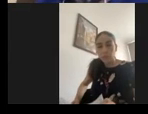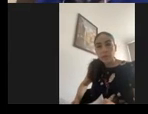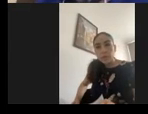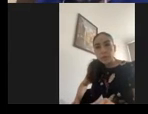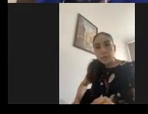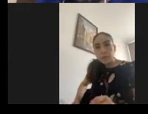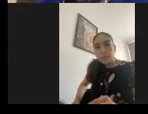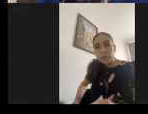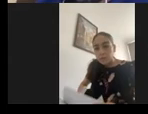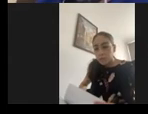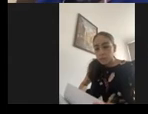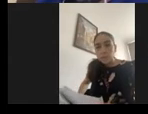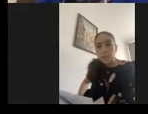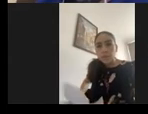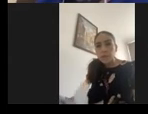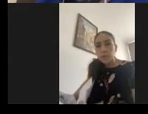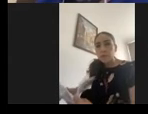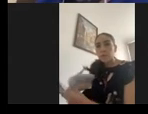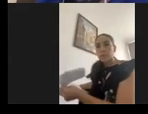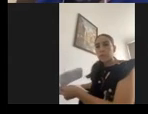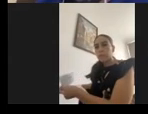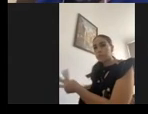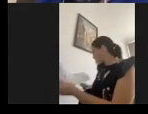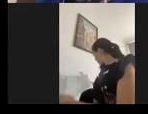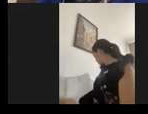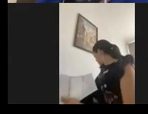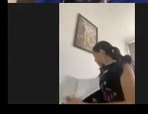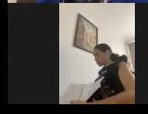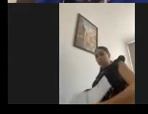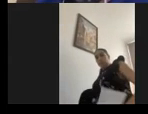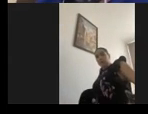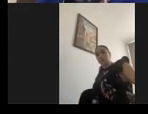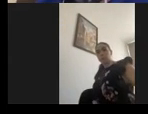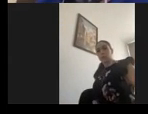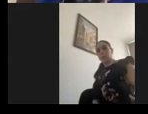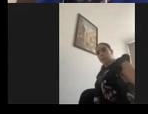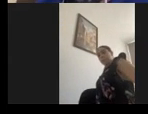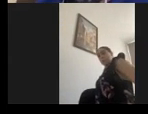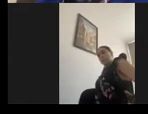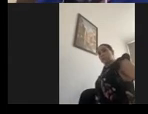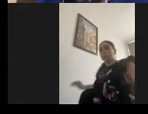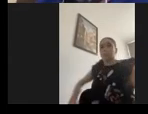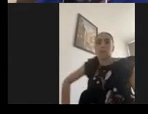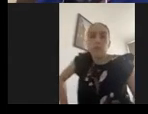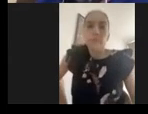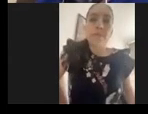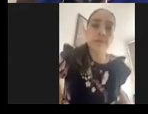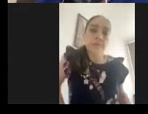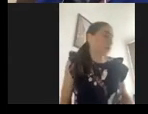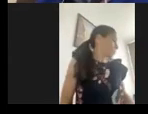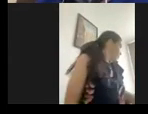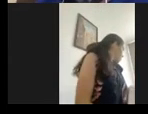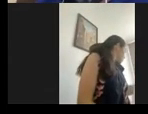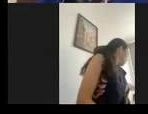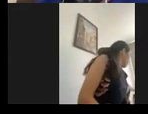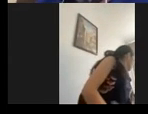las voy a sembrar aquí. Cuando nos dimos cuenta y delimitar el centro histórico y, bueno, tocamos base, hay un reglamento